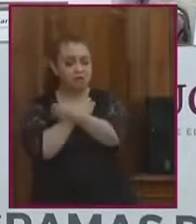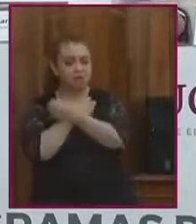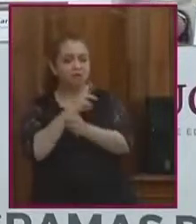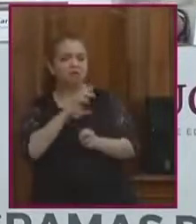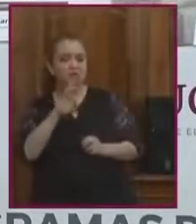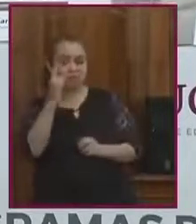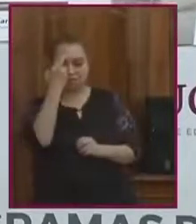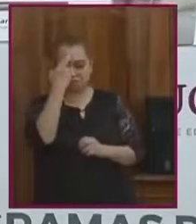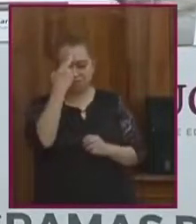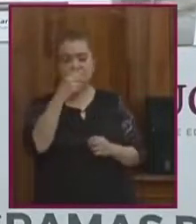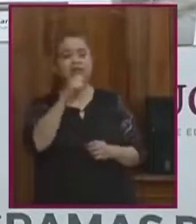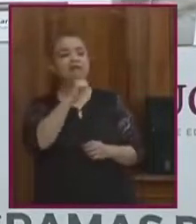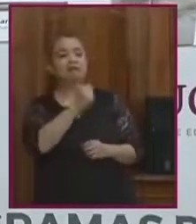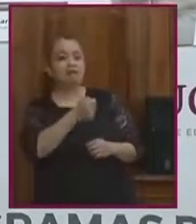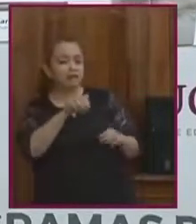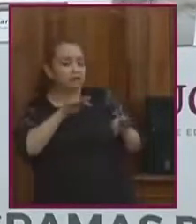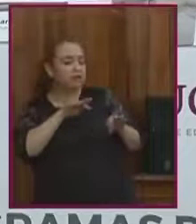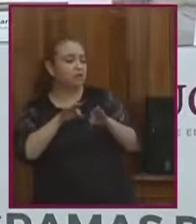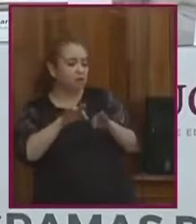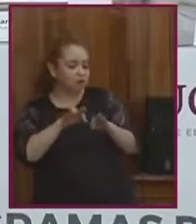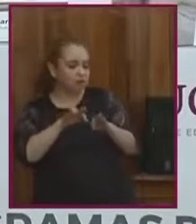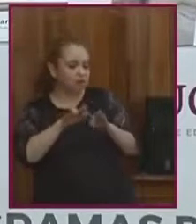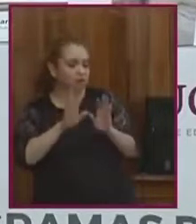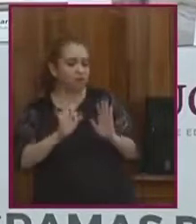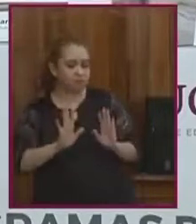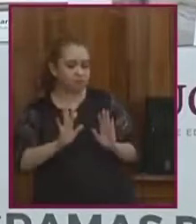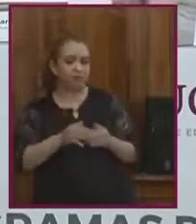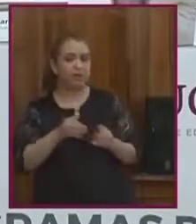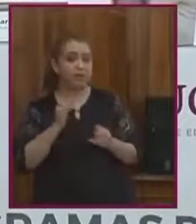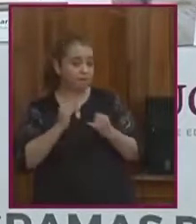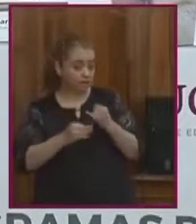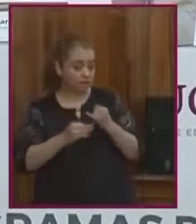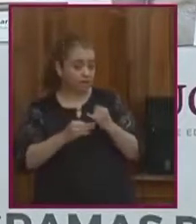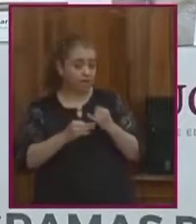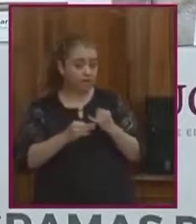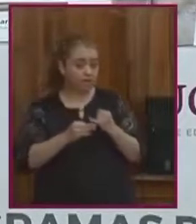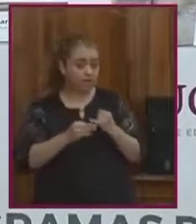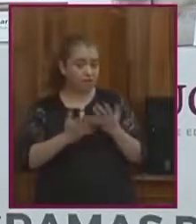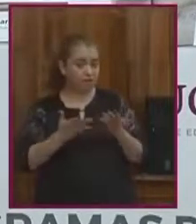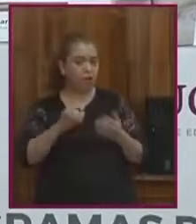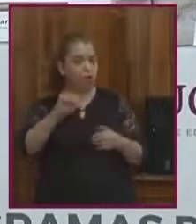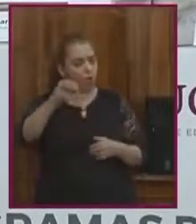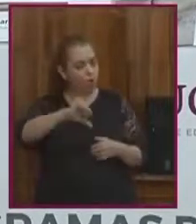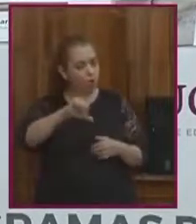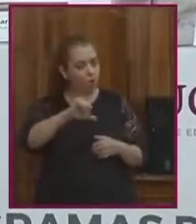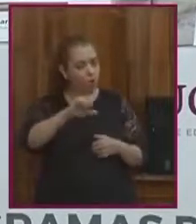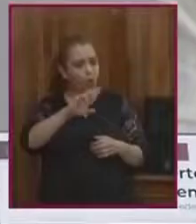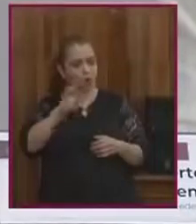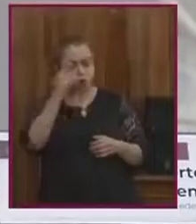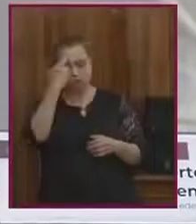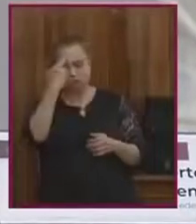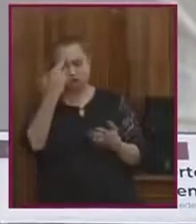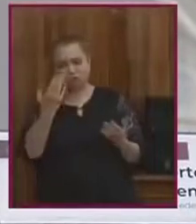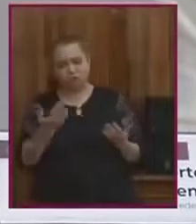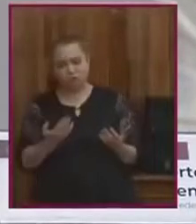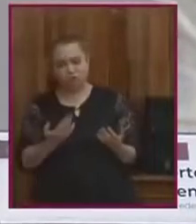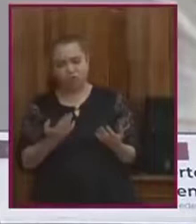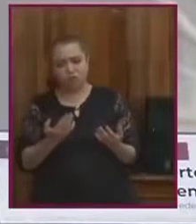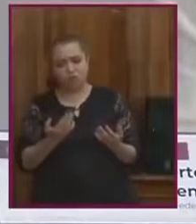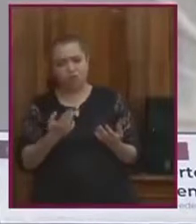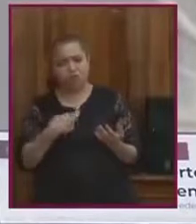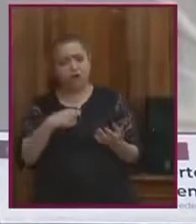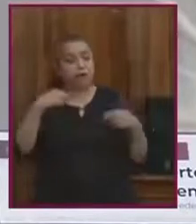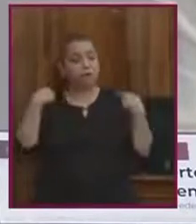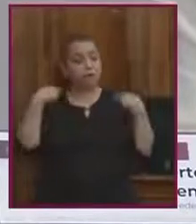este trabajo tan extraordinario. Y finalmente, hoy reconozco no solo en el maestro